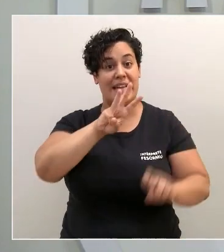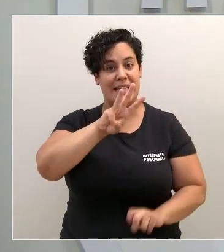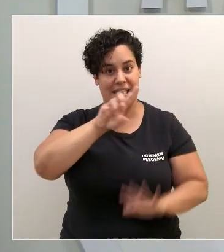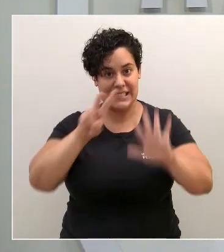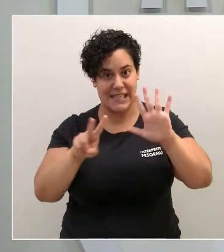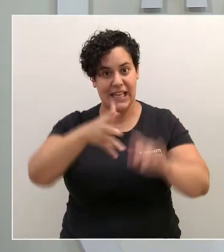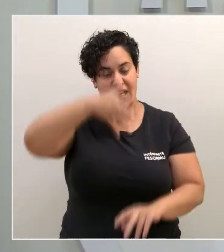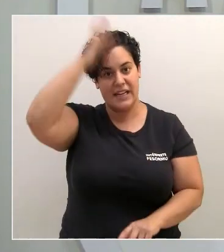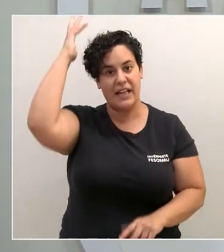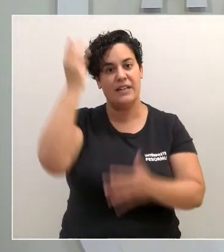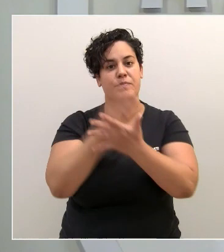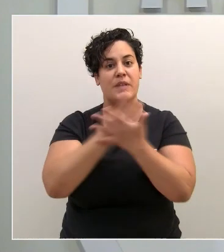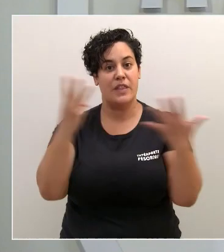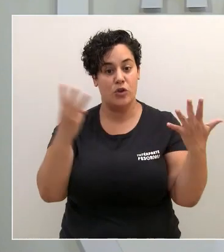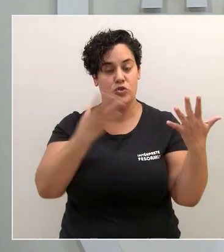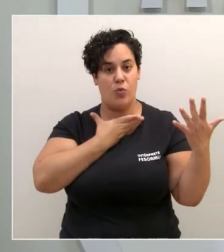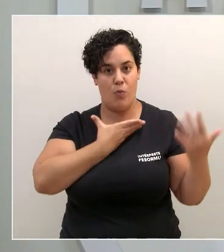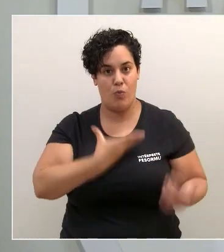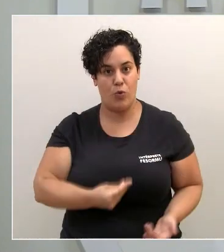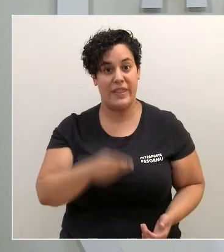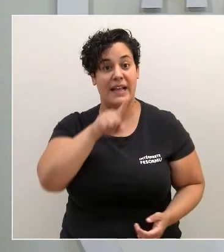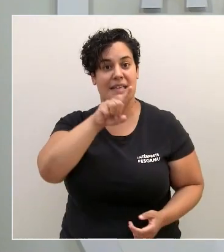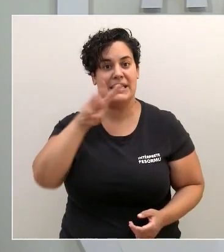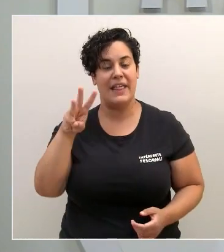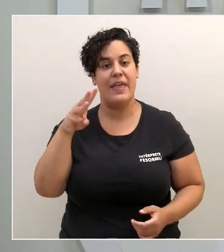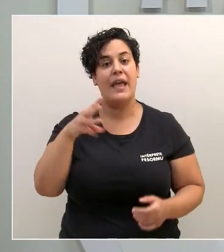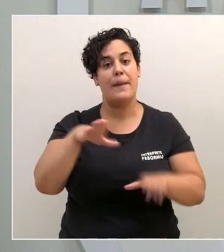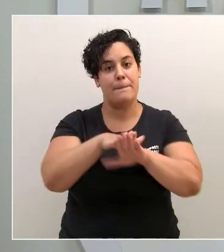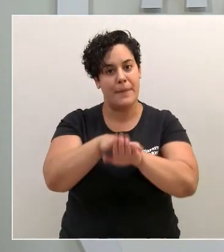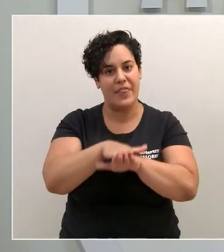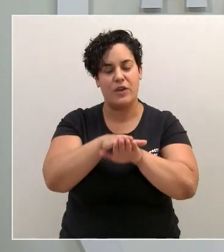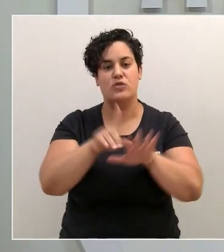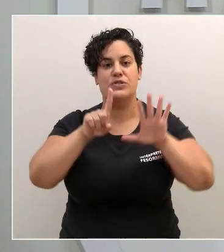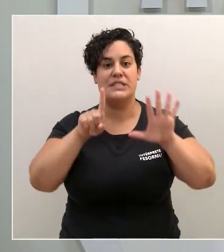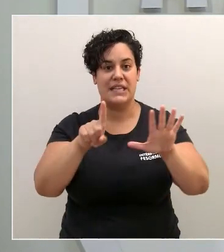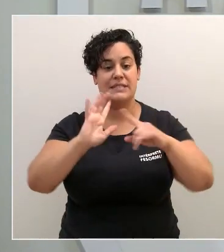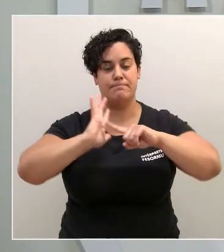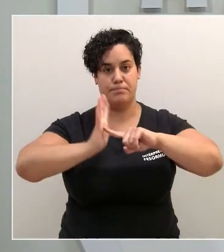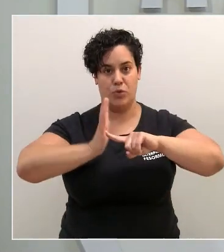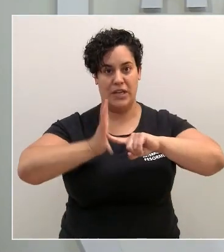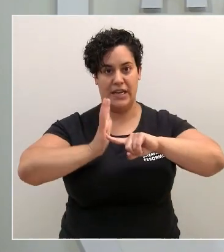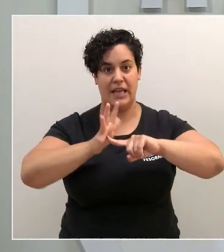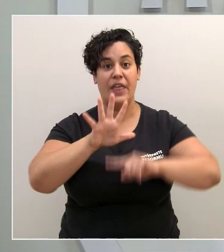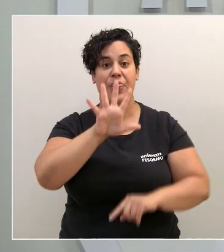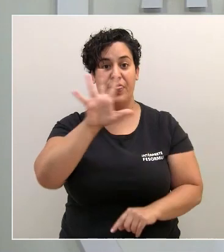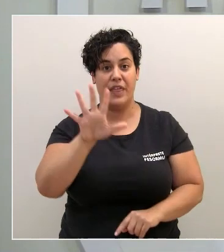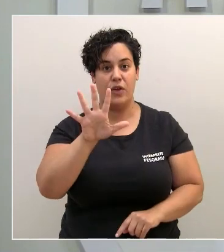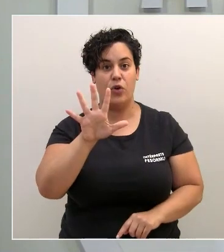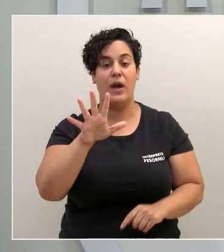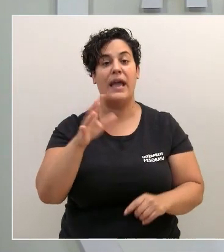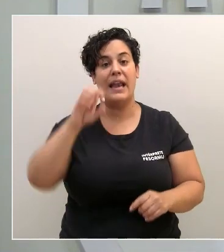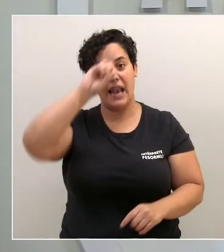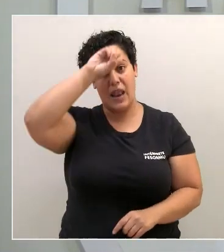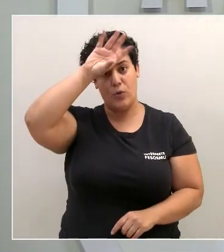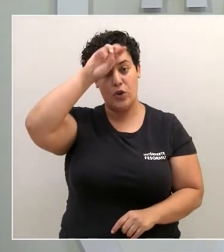Cartagena, 18 en Murcia, 13 en Mazarrón, 6 en Molina de Segura y 5 en La Unión,